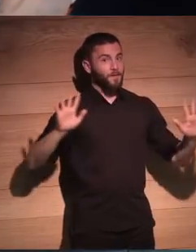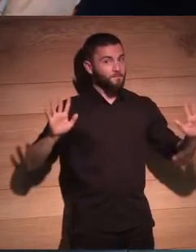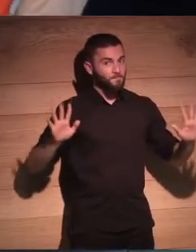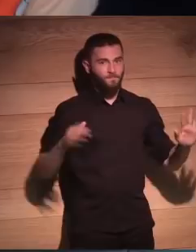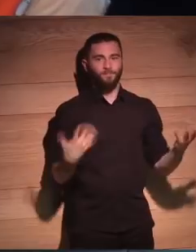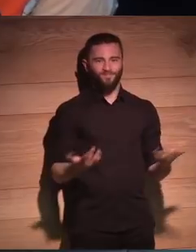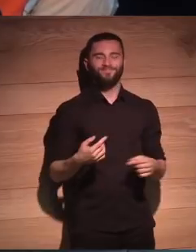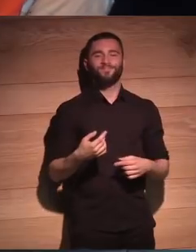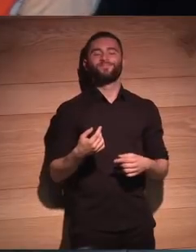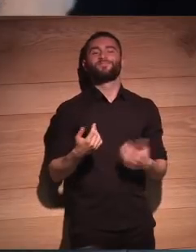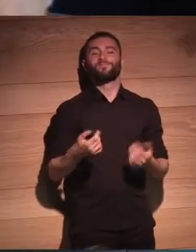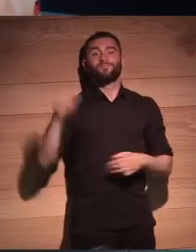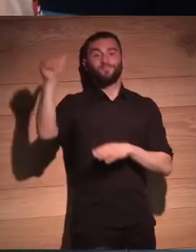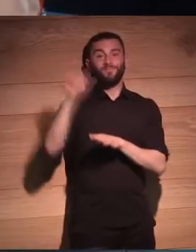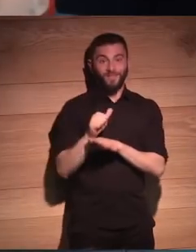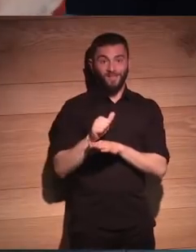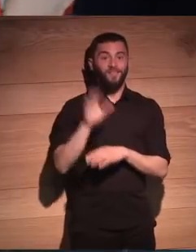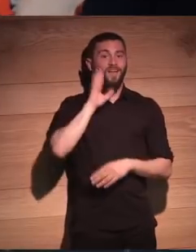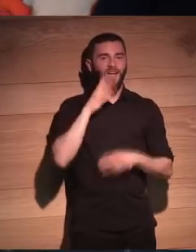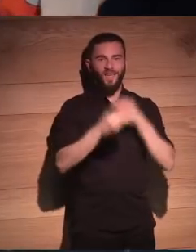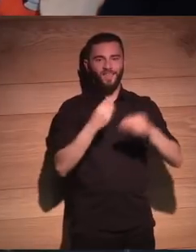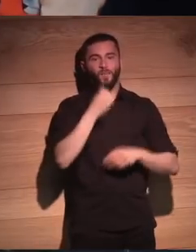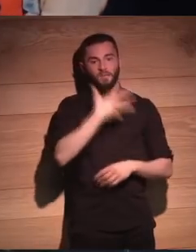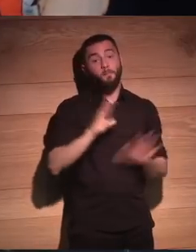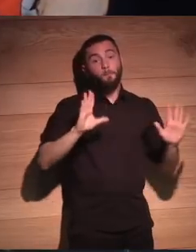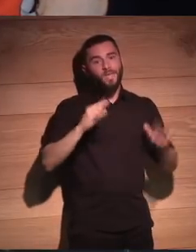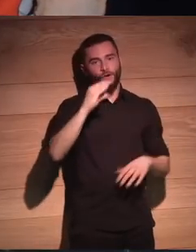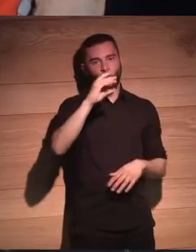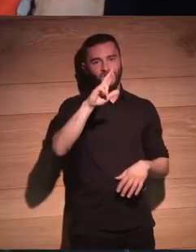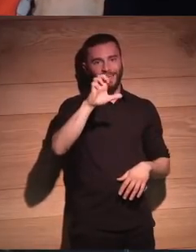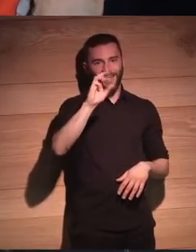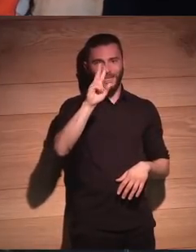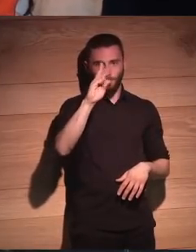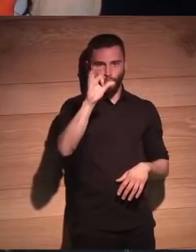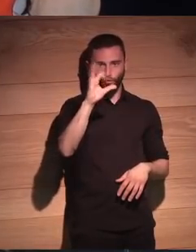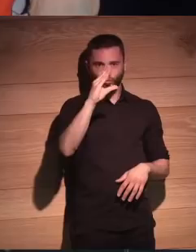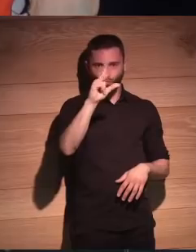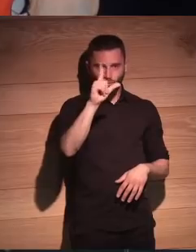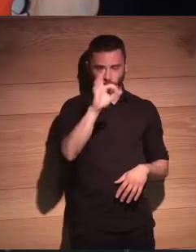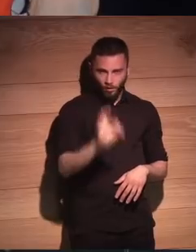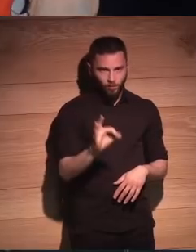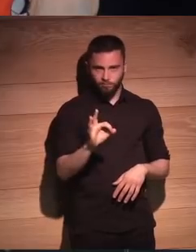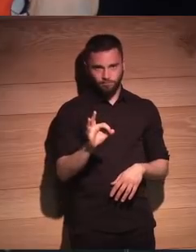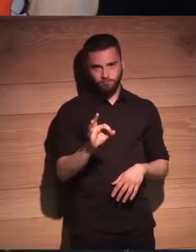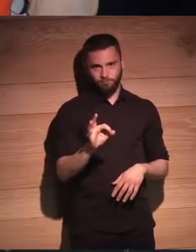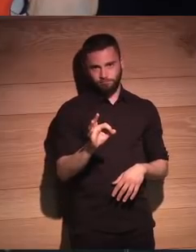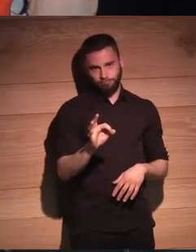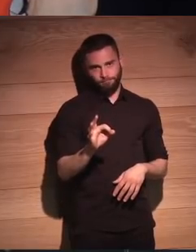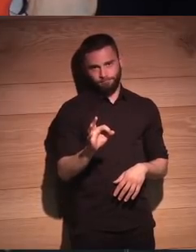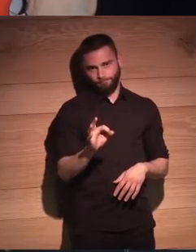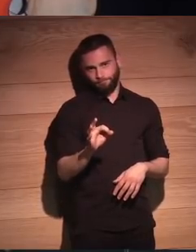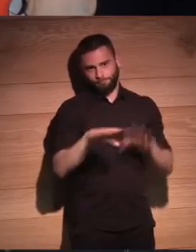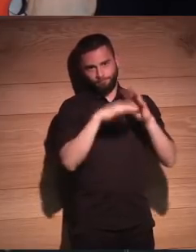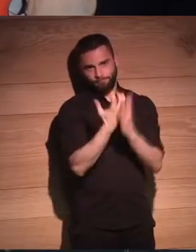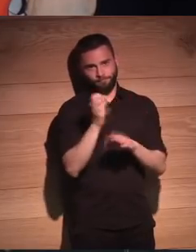la cosa es que esa peli la hizo bien, pero Crepúsculo, pues ya Crepúsculo y las siguientes pues fueron para el mundo